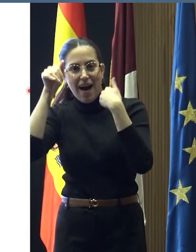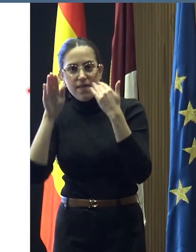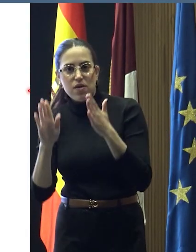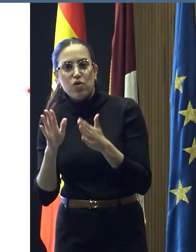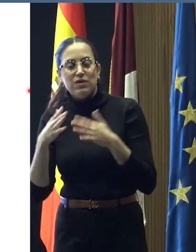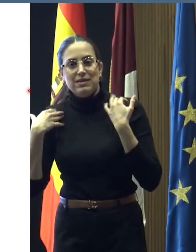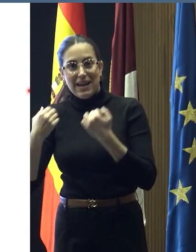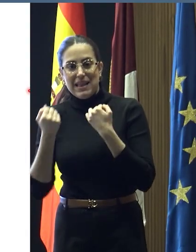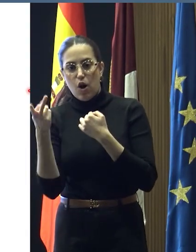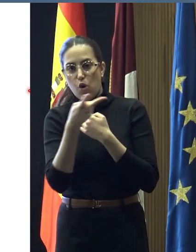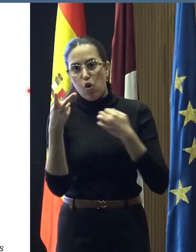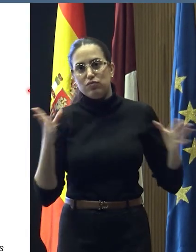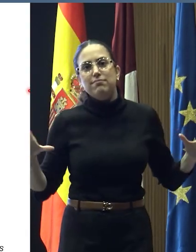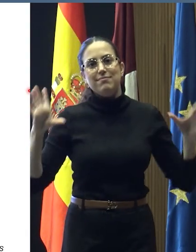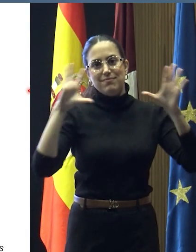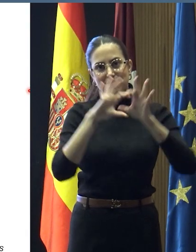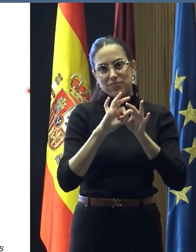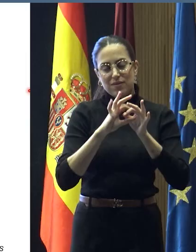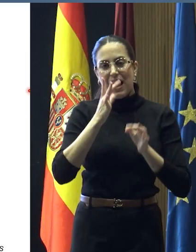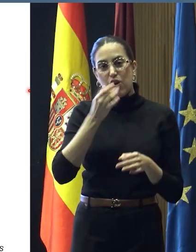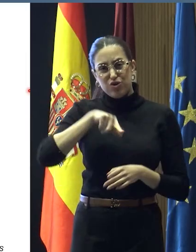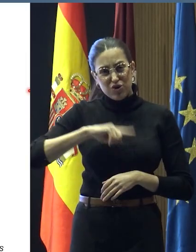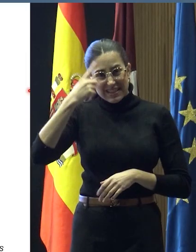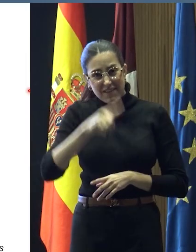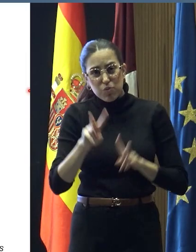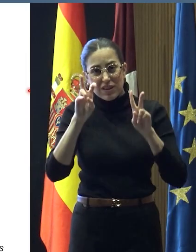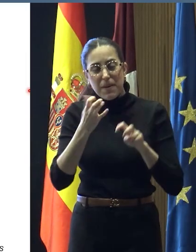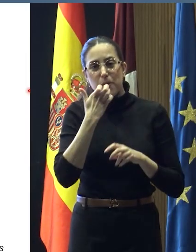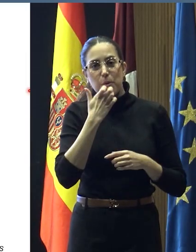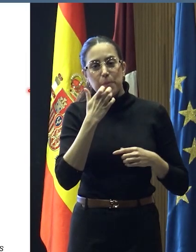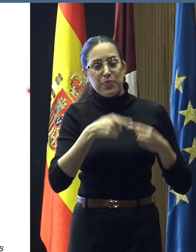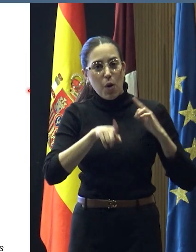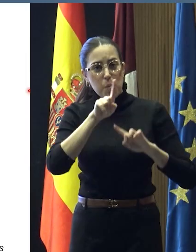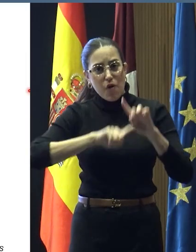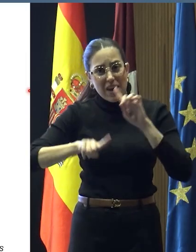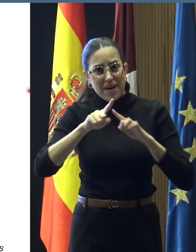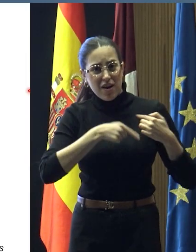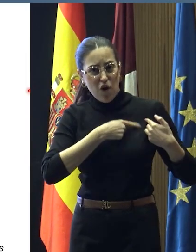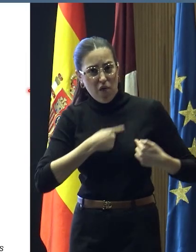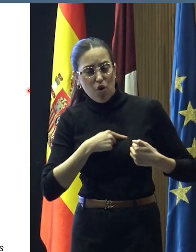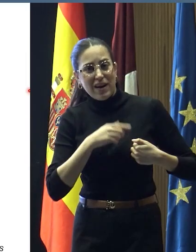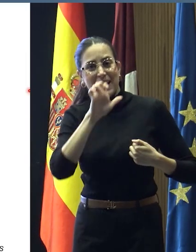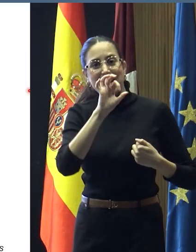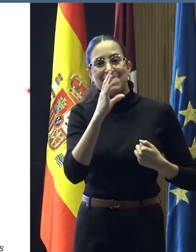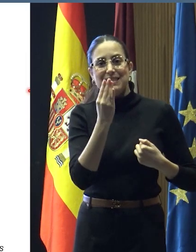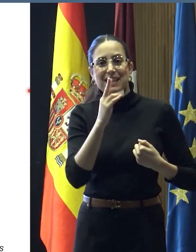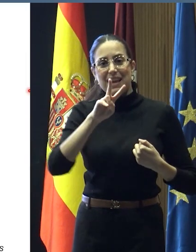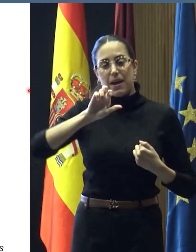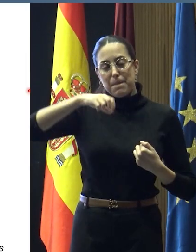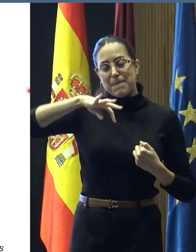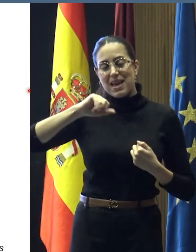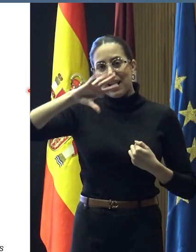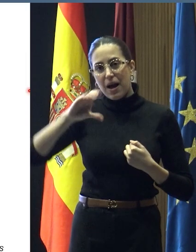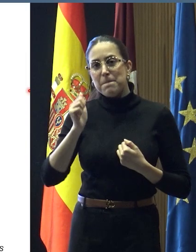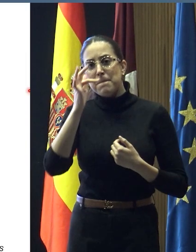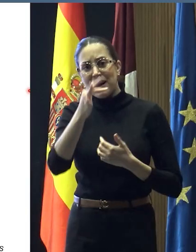sanitaria. Ahora sabemos que la cardiopatía isquémica y los accidentes cerebrovasculares son la primera